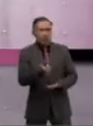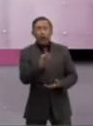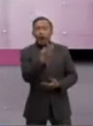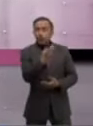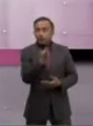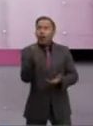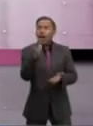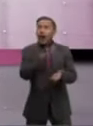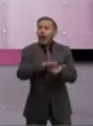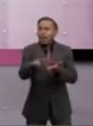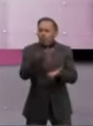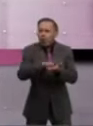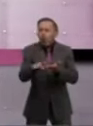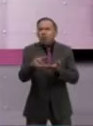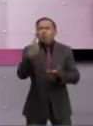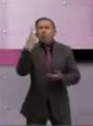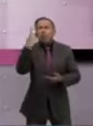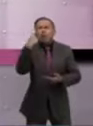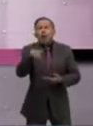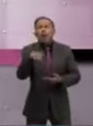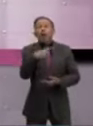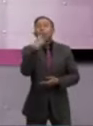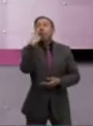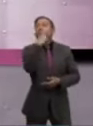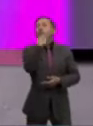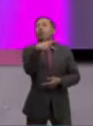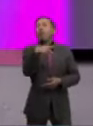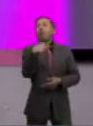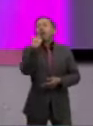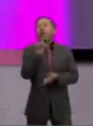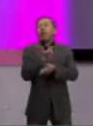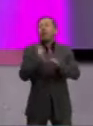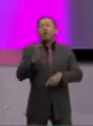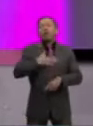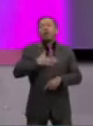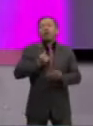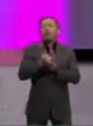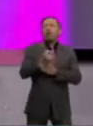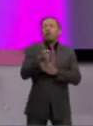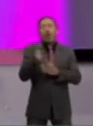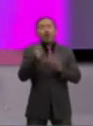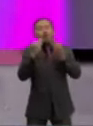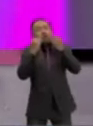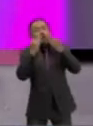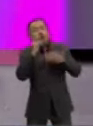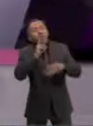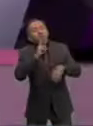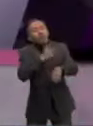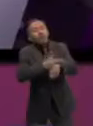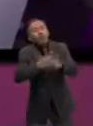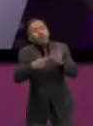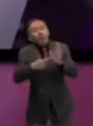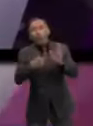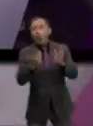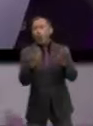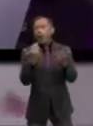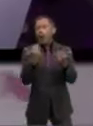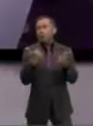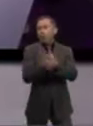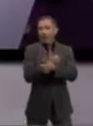tiene los usa a su antojo y no son transparentes, y eso es corrupción. Julián.